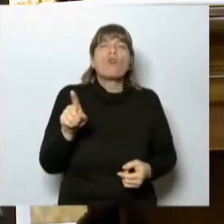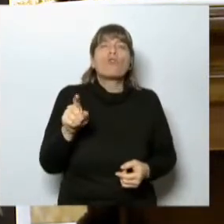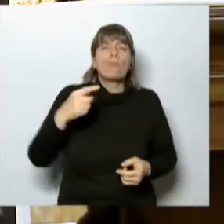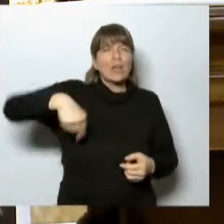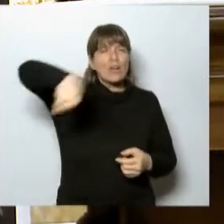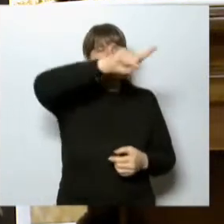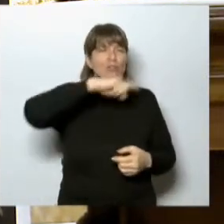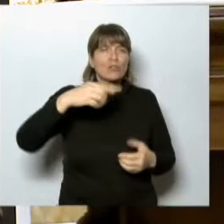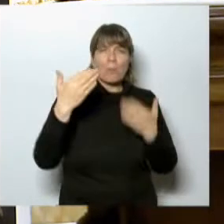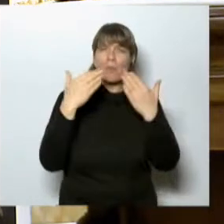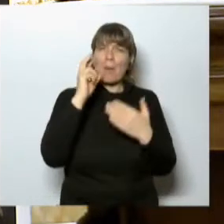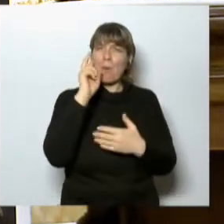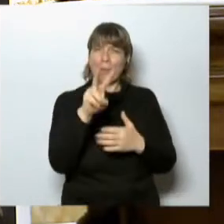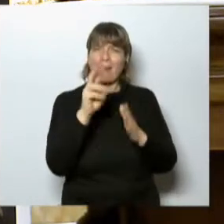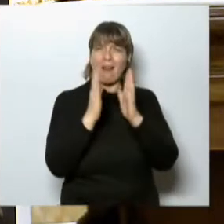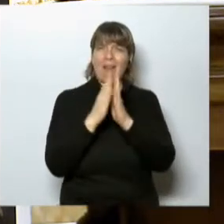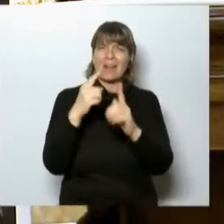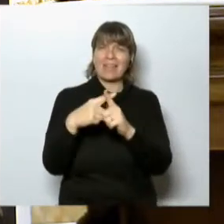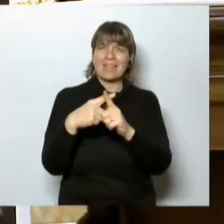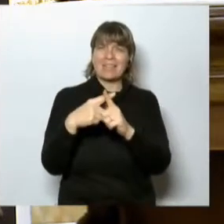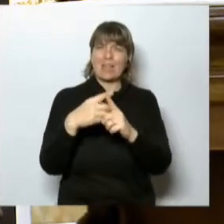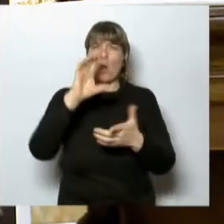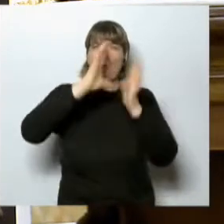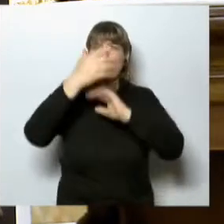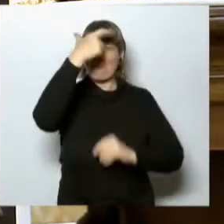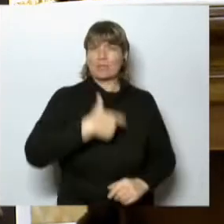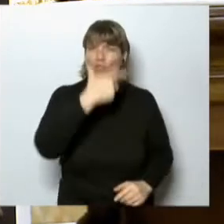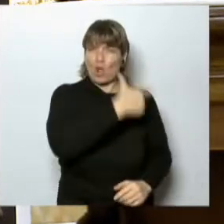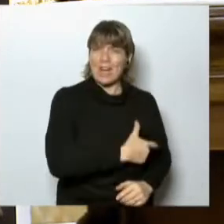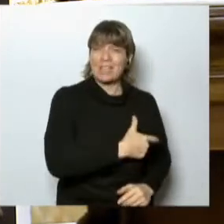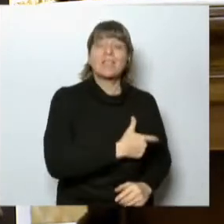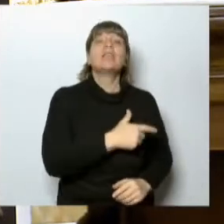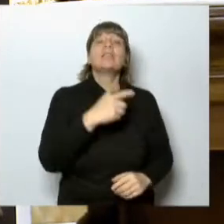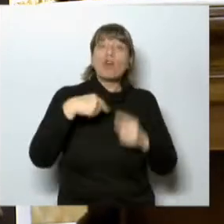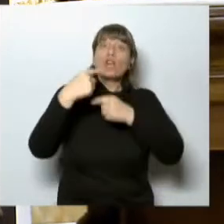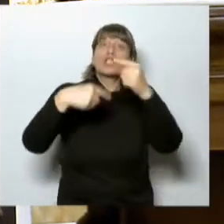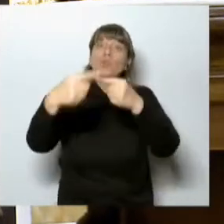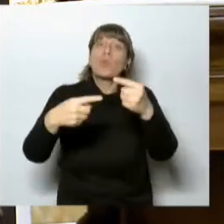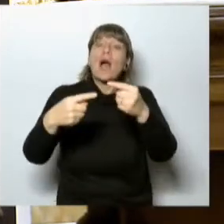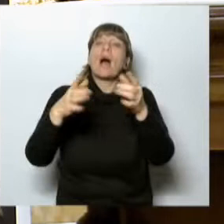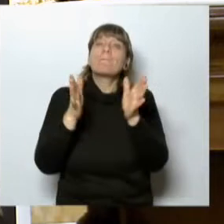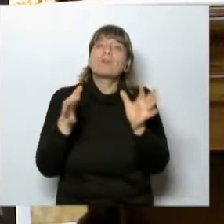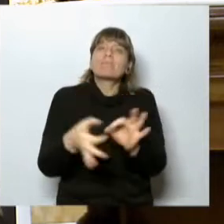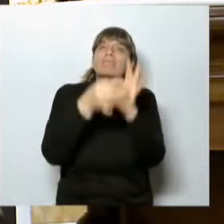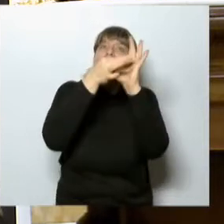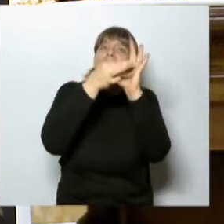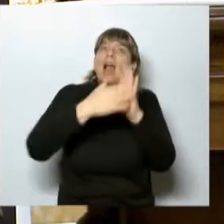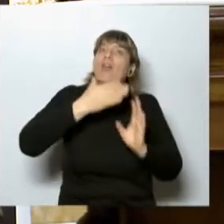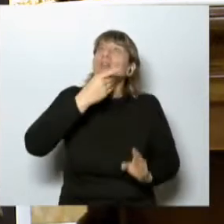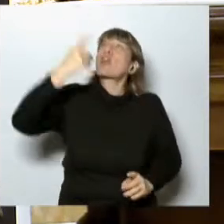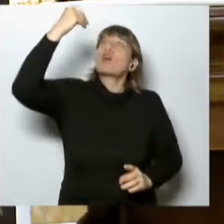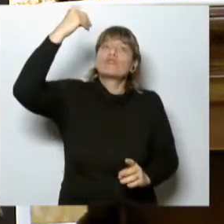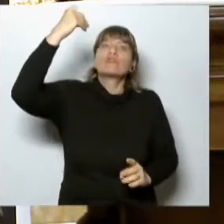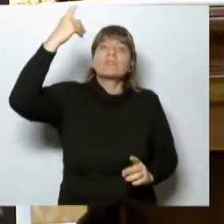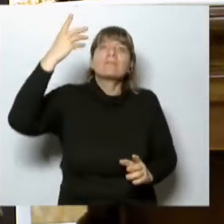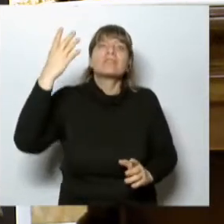nosotros podamos ver de ella en el plano humano, sino que prosigue por su dimensión sobrenatural, por hacer